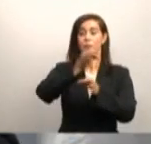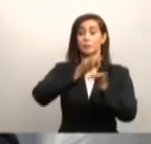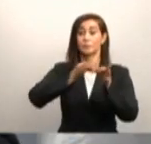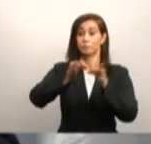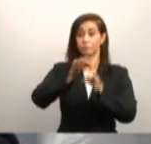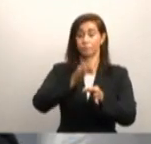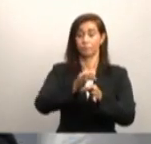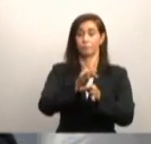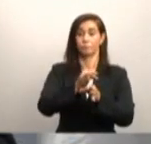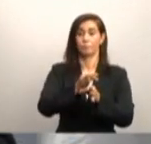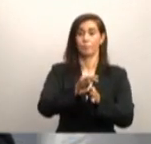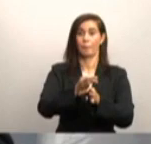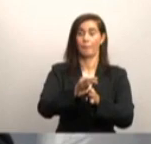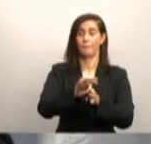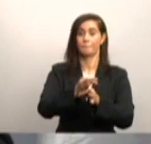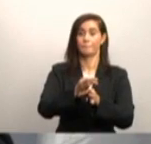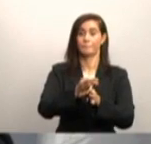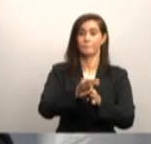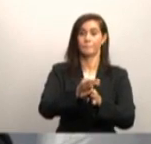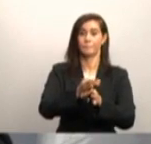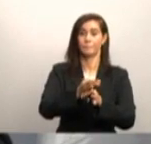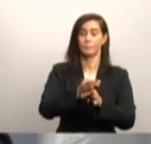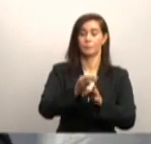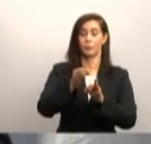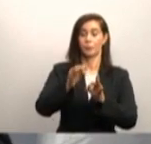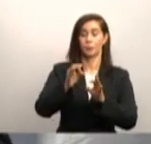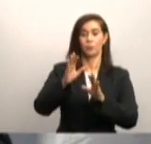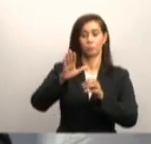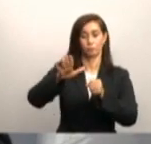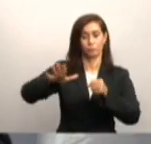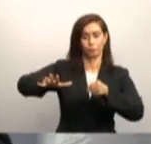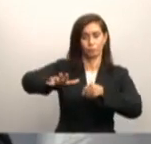Macorís tenemos un total